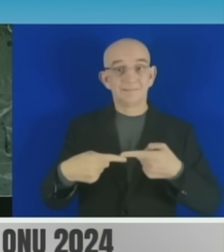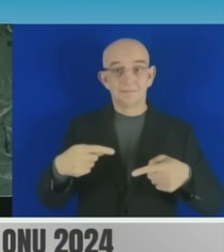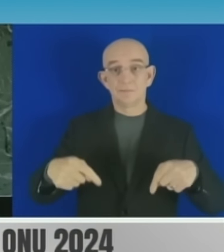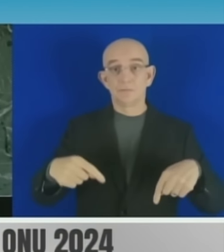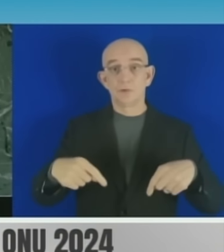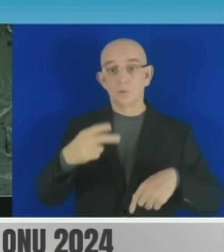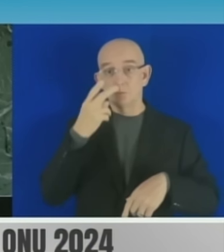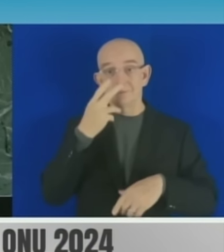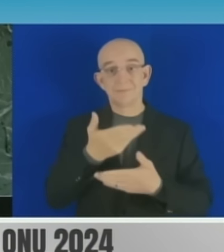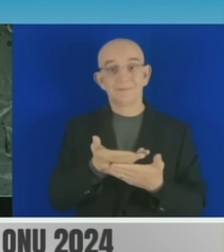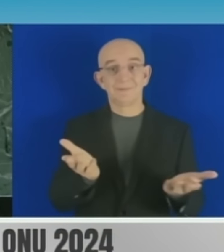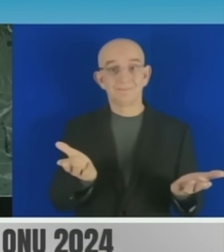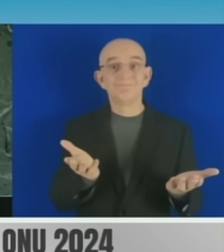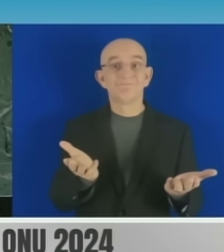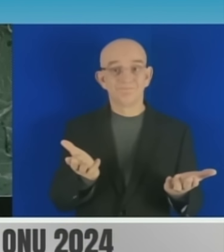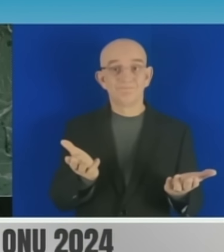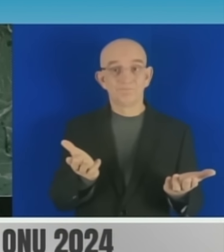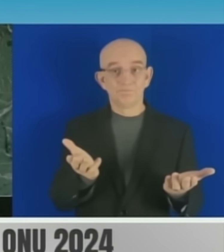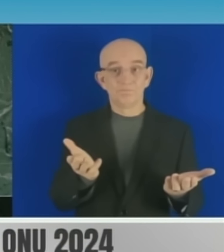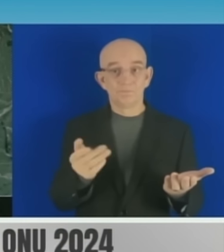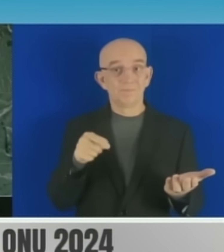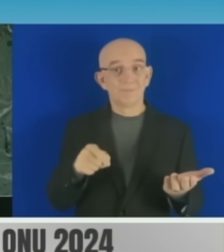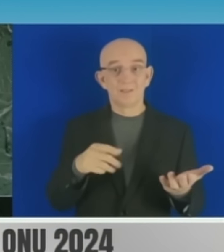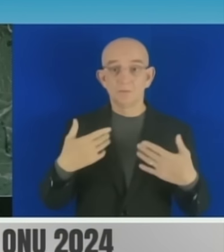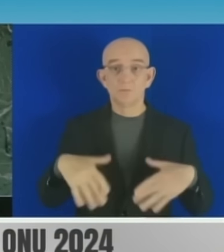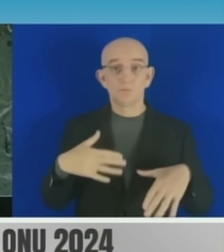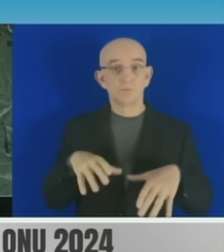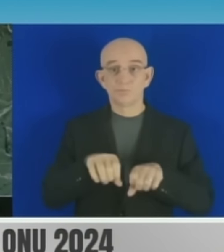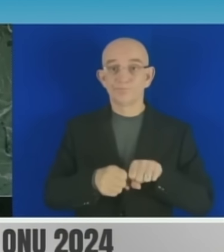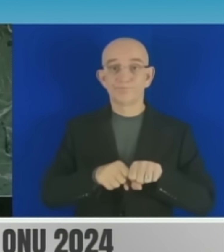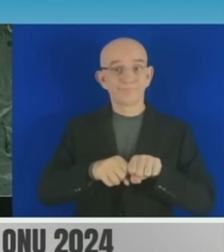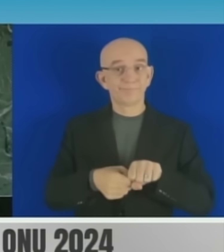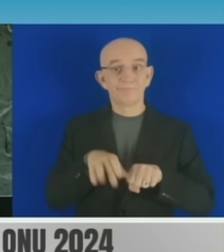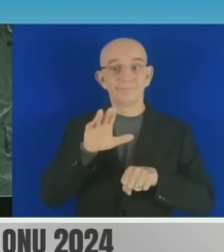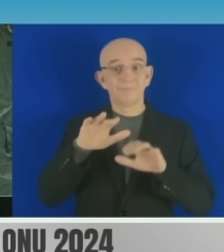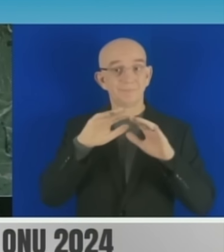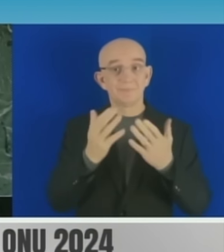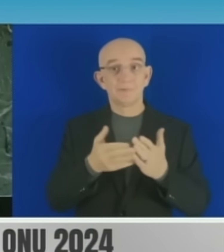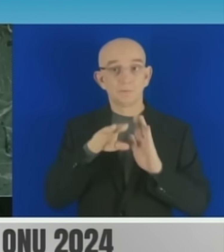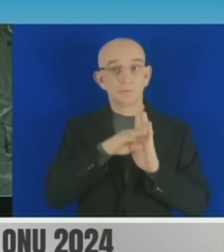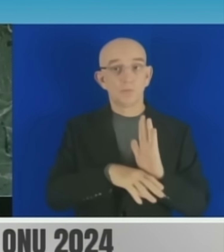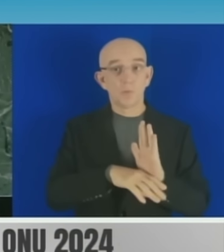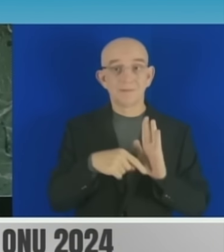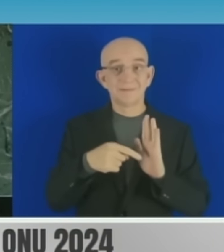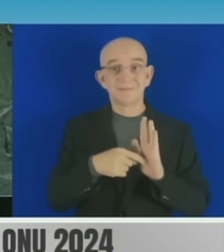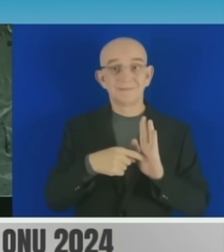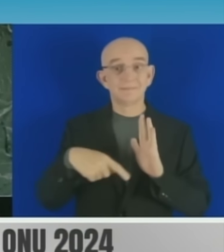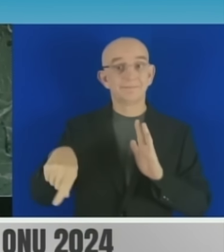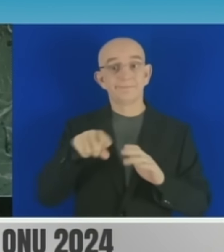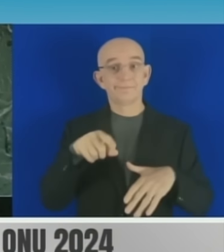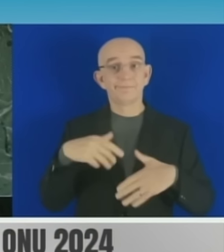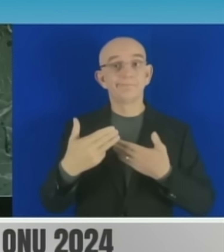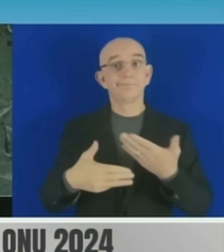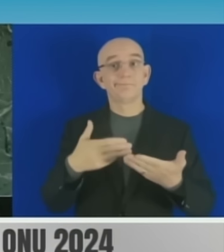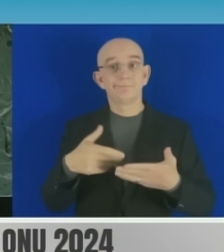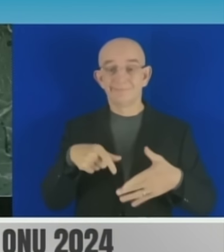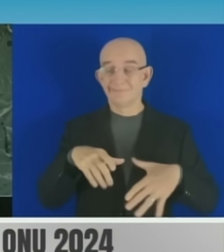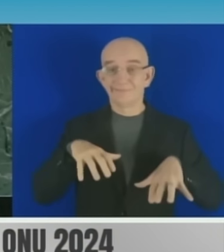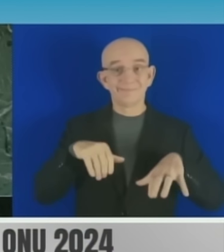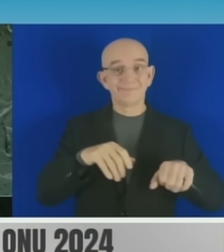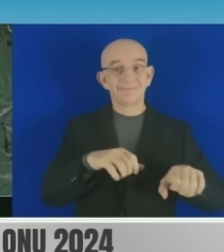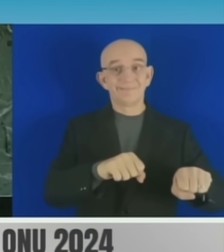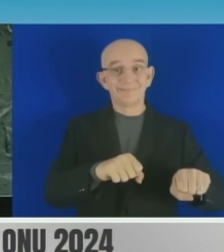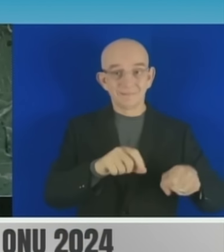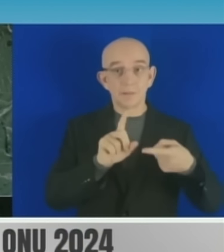Además de vivir en paz, nuestros pueblos también merecen vivir mejor. En ese sentido, estamos convencidos de